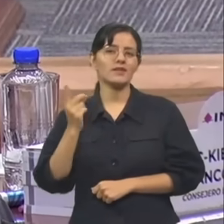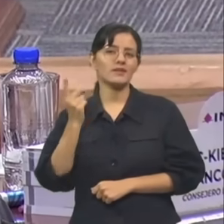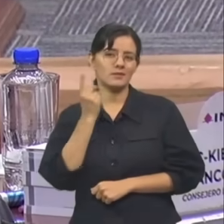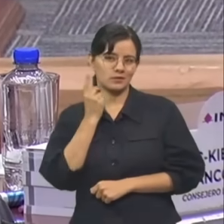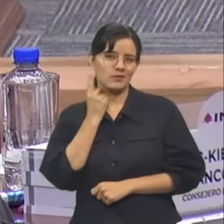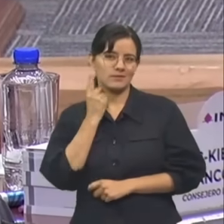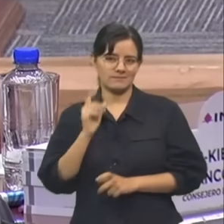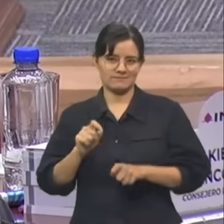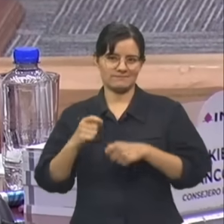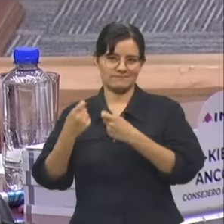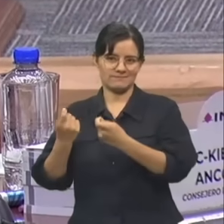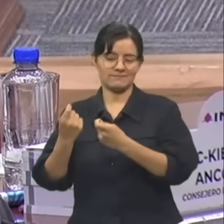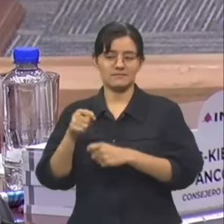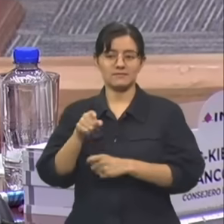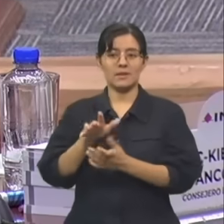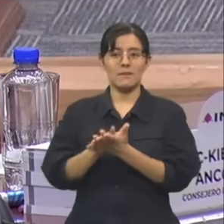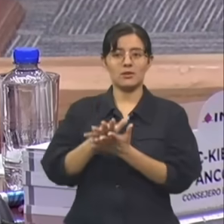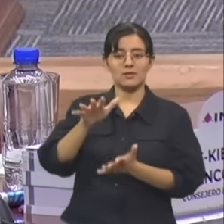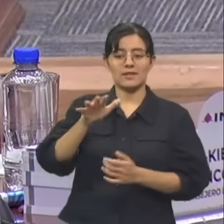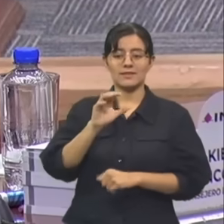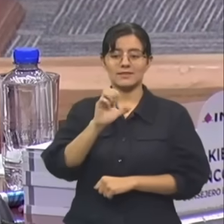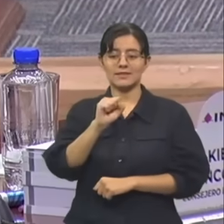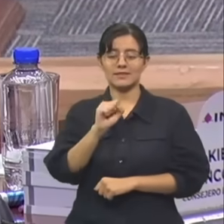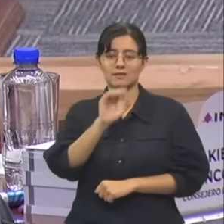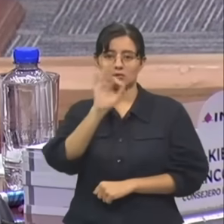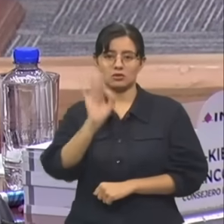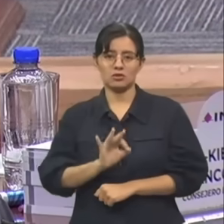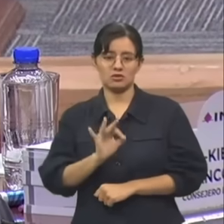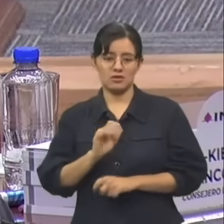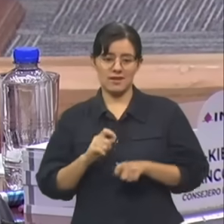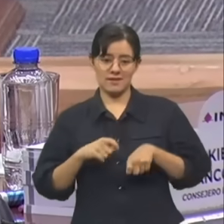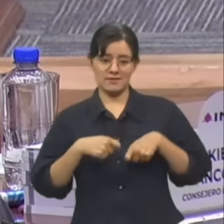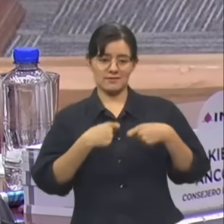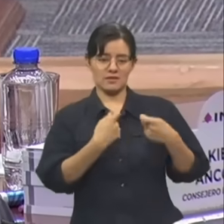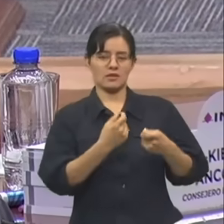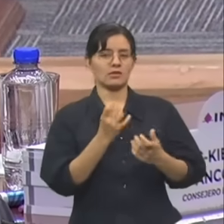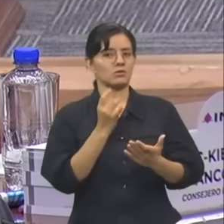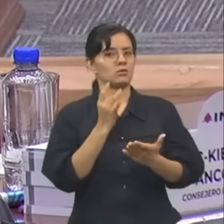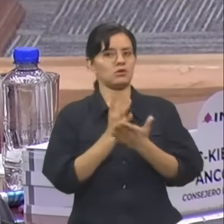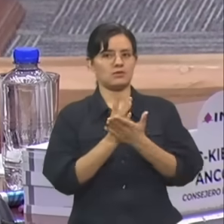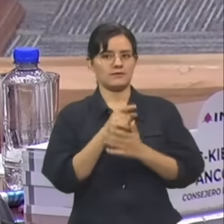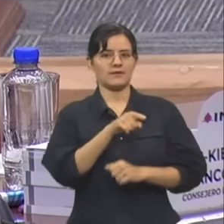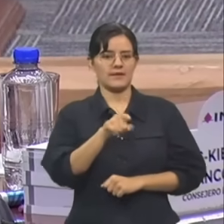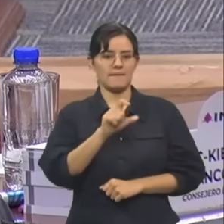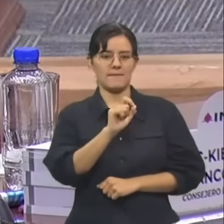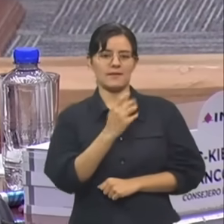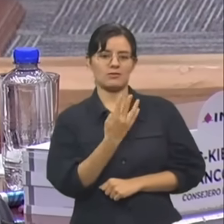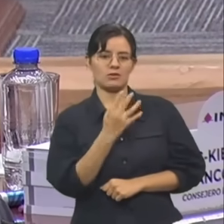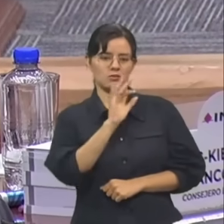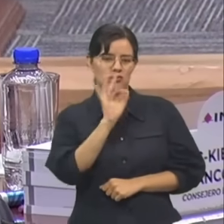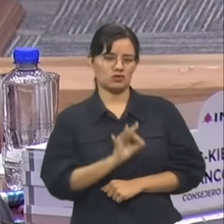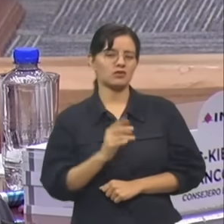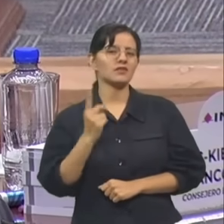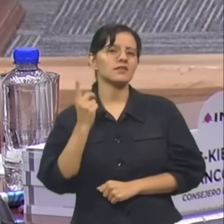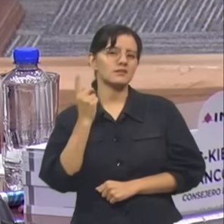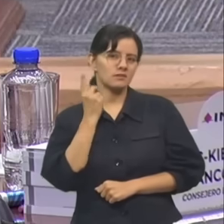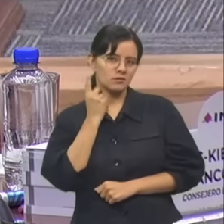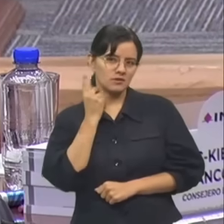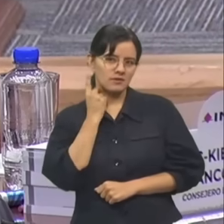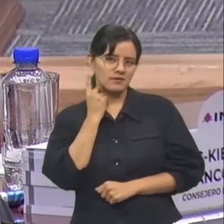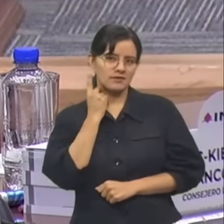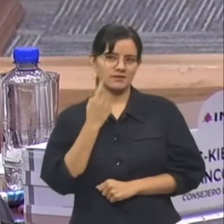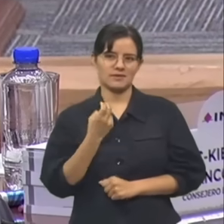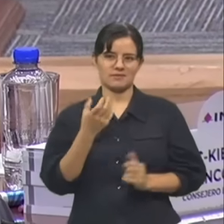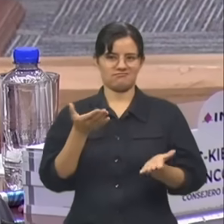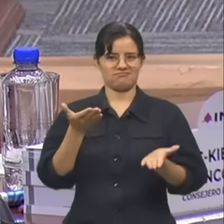eh Y una mayoría del 60 por ha designado exclusivamente a un 24 por de los diputados generando un